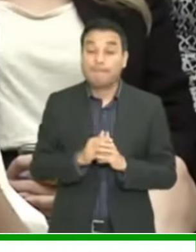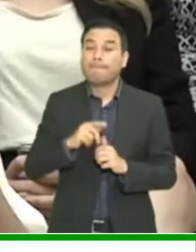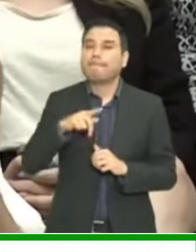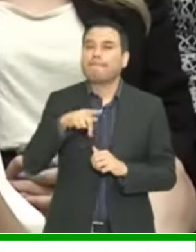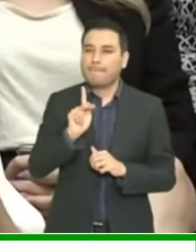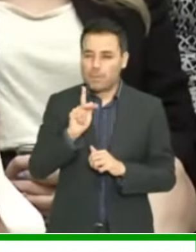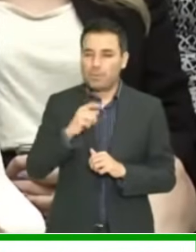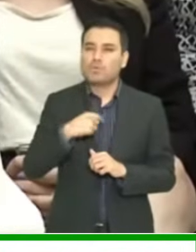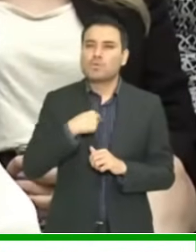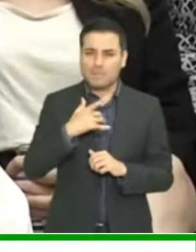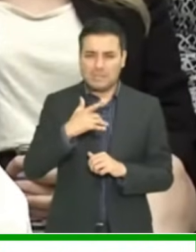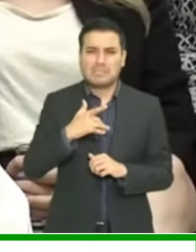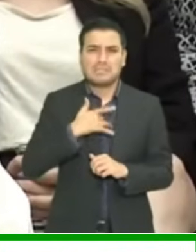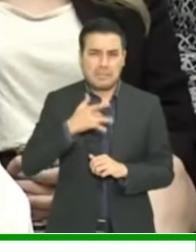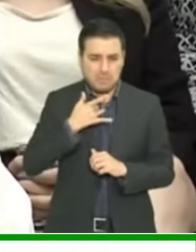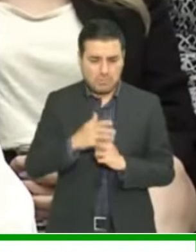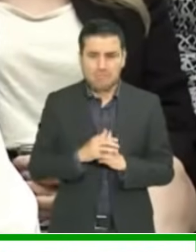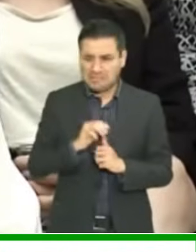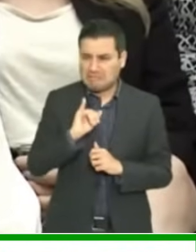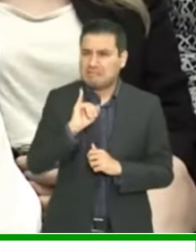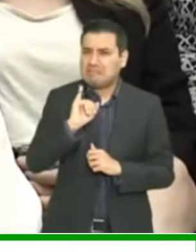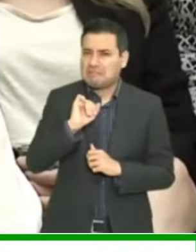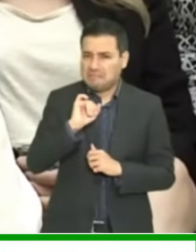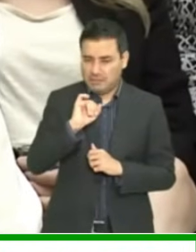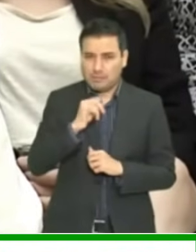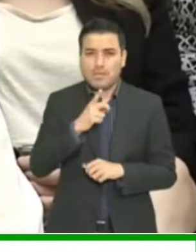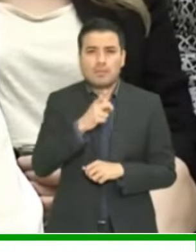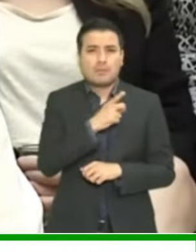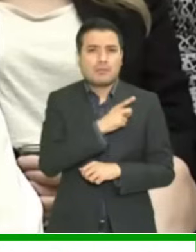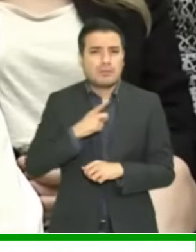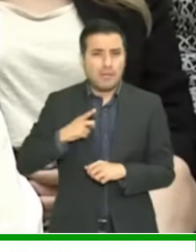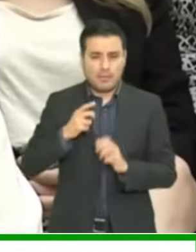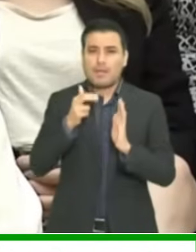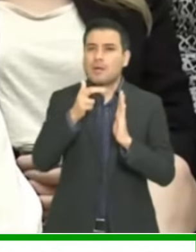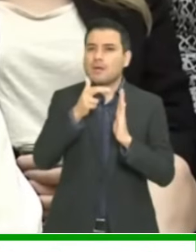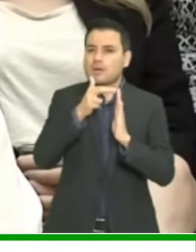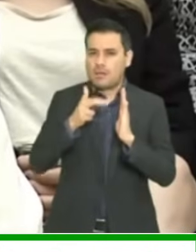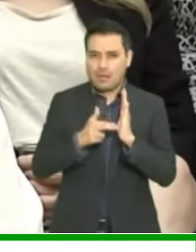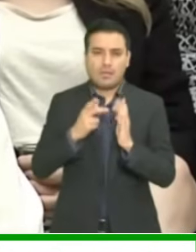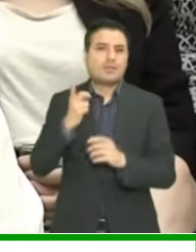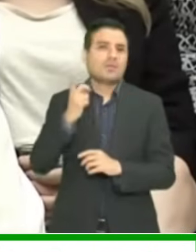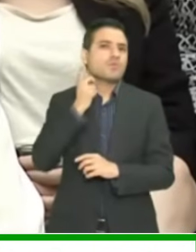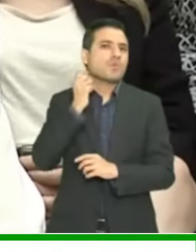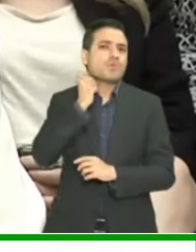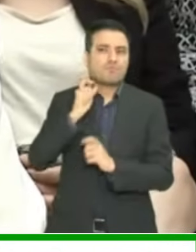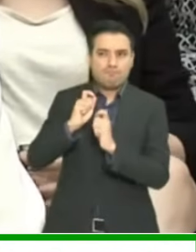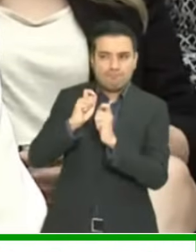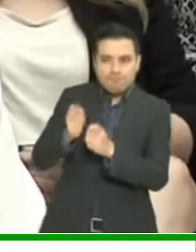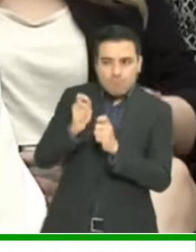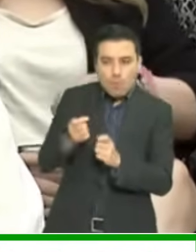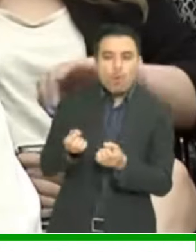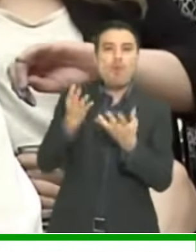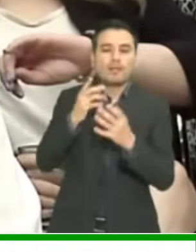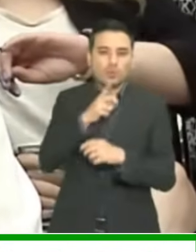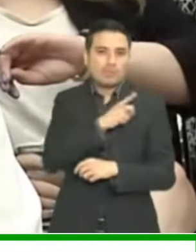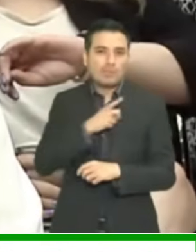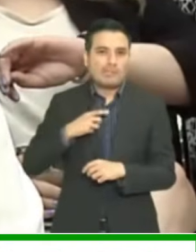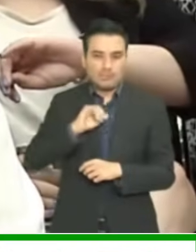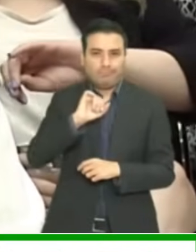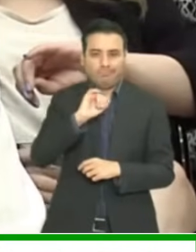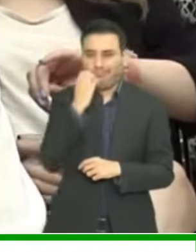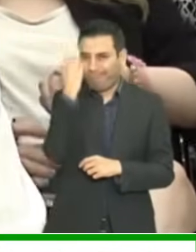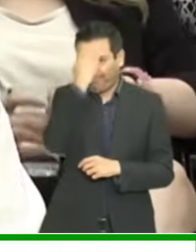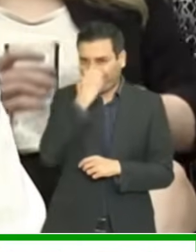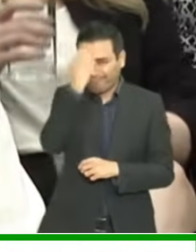que es absolutamente válido y necesario revisar los criterios de representación, porque eso también es una distorsión de la